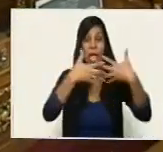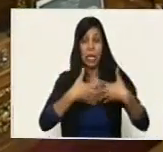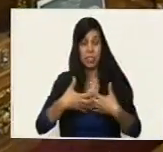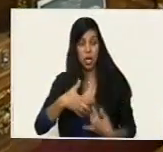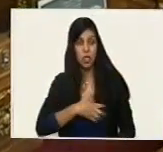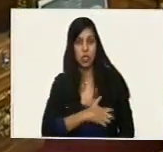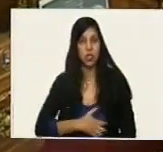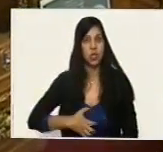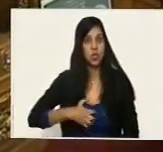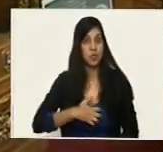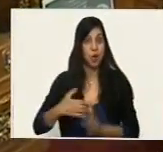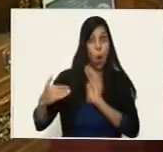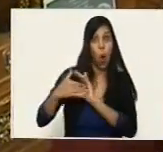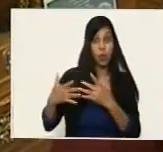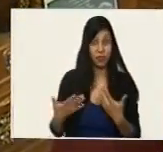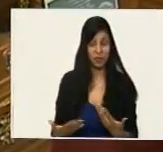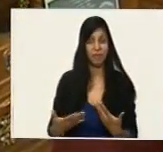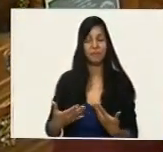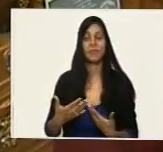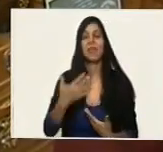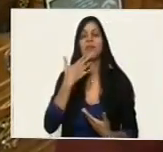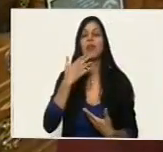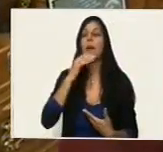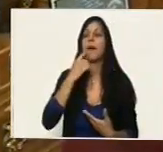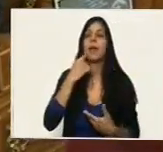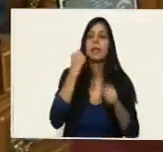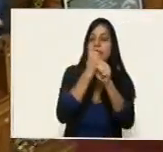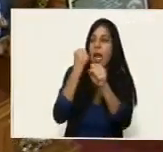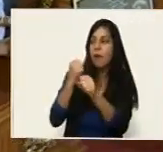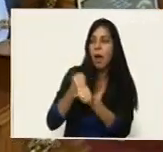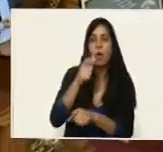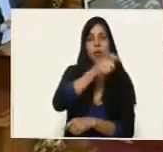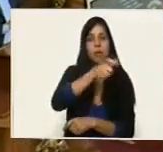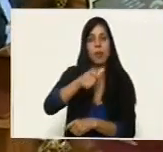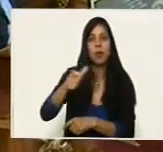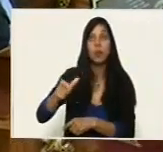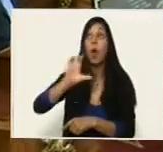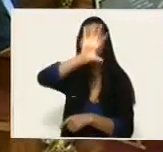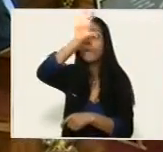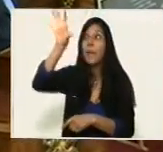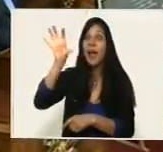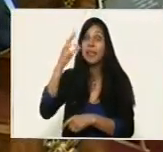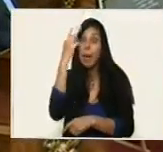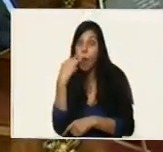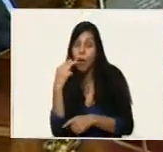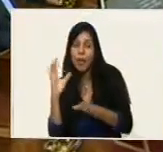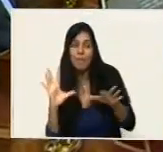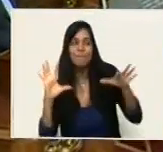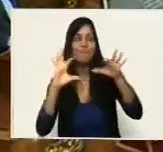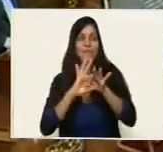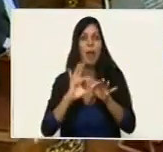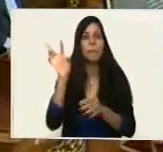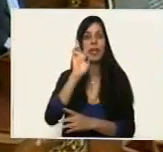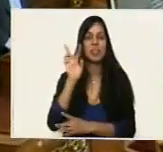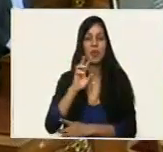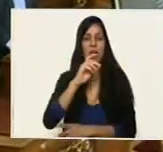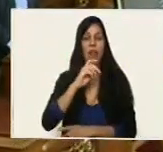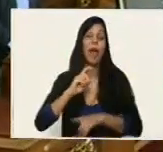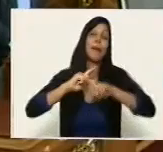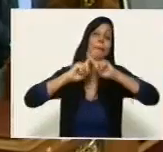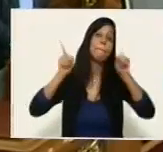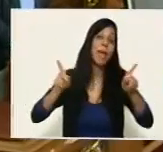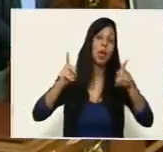ha arrimado la solidaridad y el apoyo de los trabajadores y de los pueblos oprimidos del mundo, pero también el odio y el rencor de